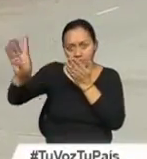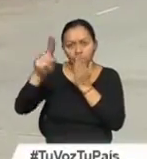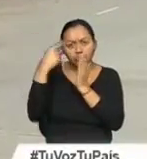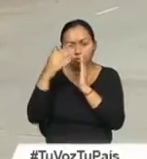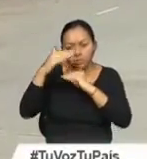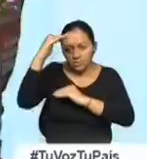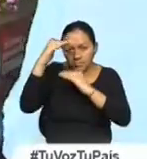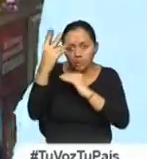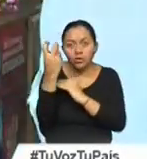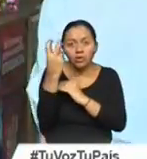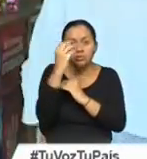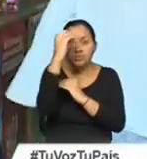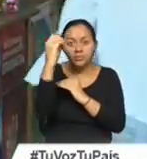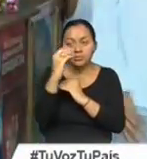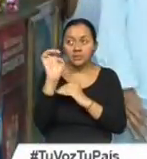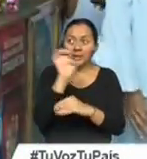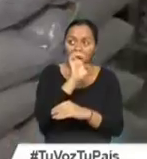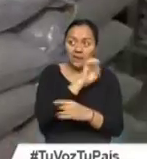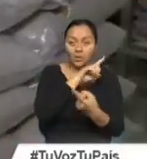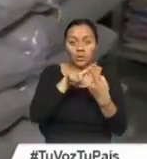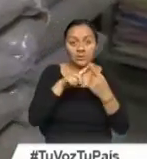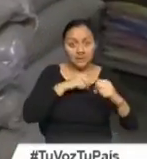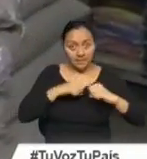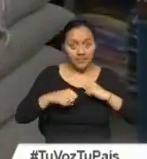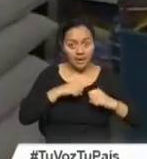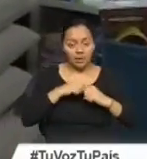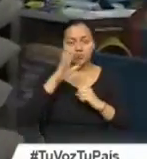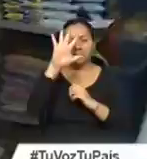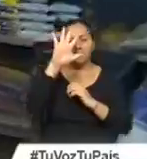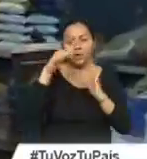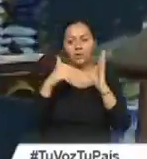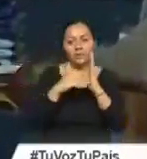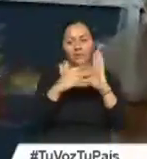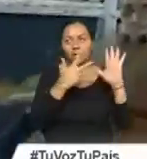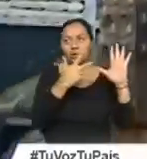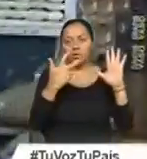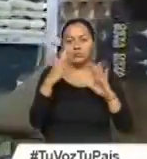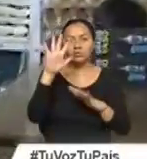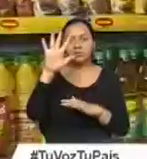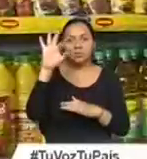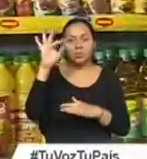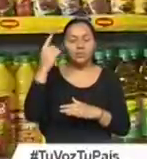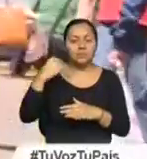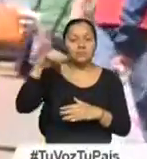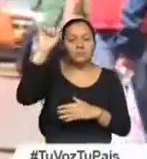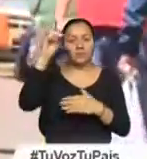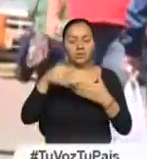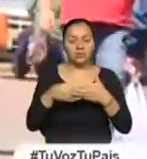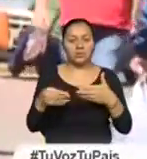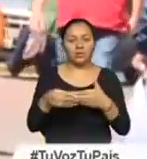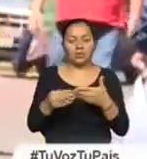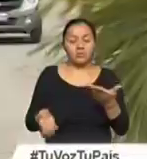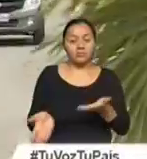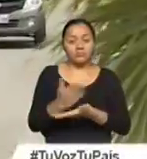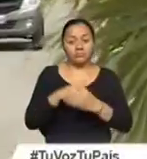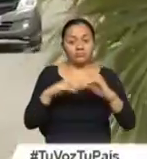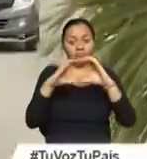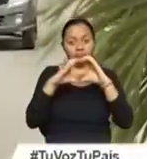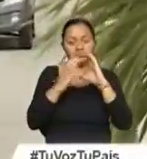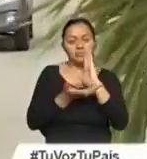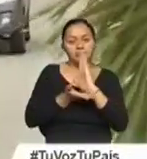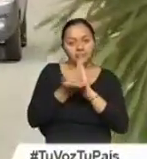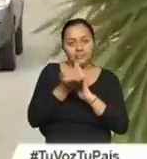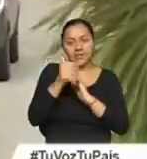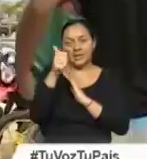entre enero y mayo de este año, los ingresos superaron los 5.859 millones de dólares, es decir, que existe un incremento